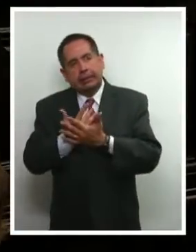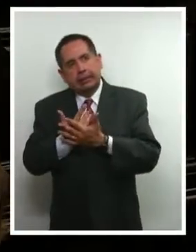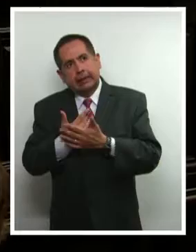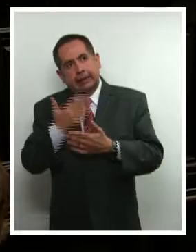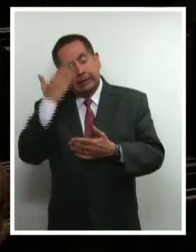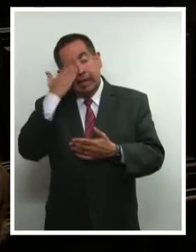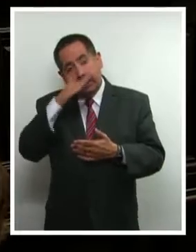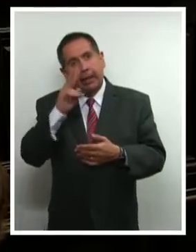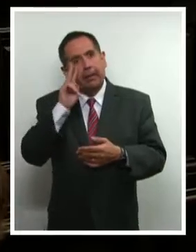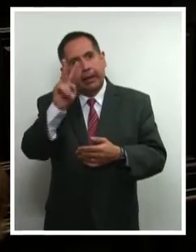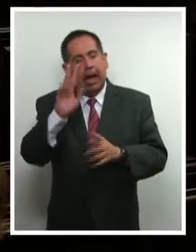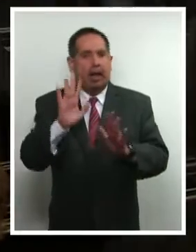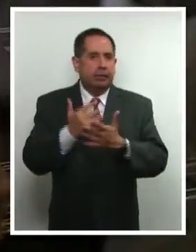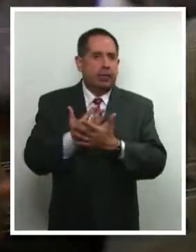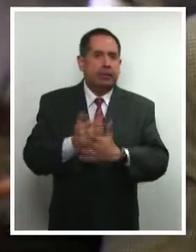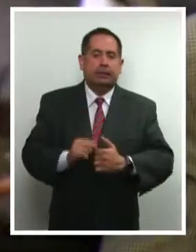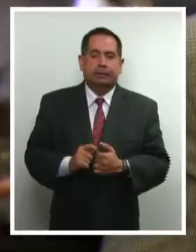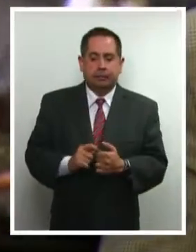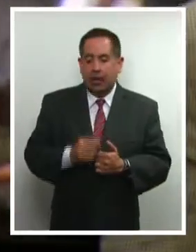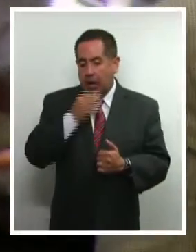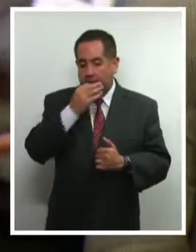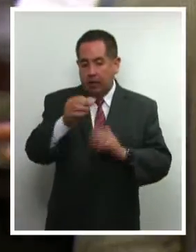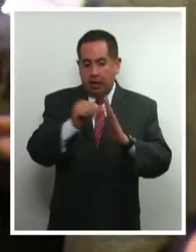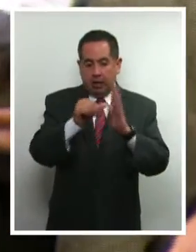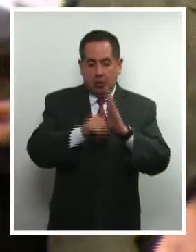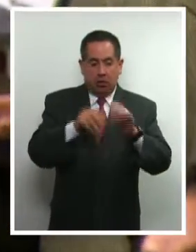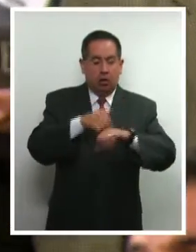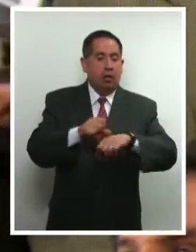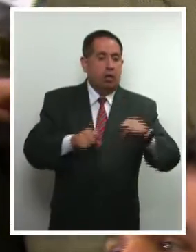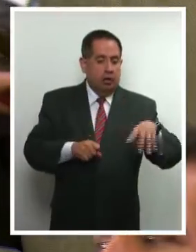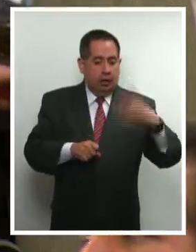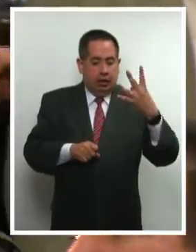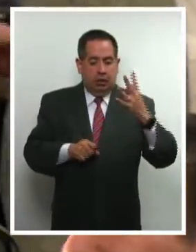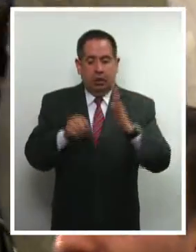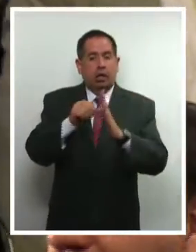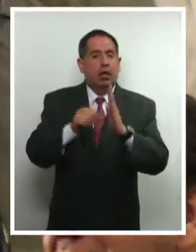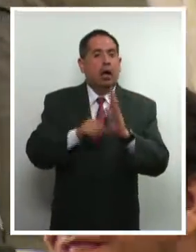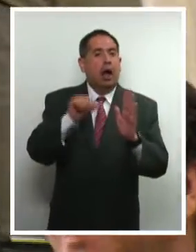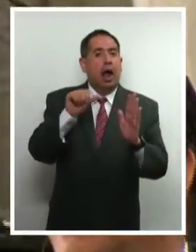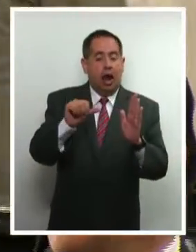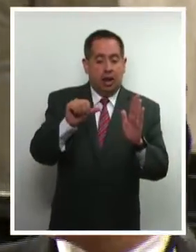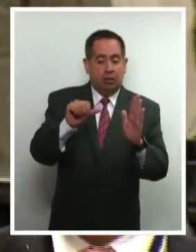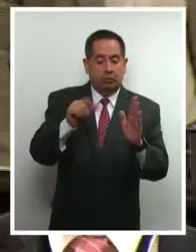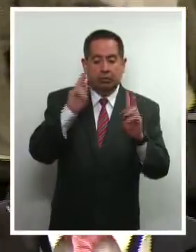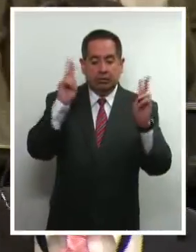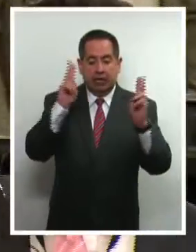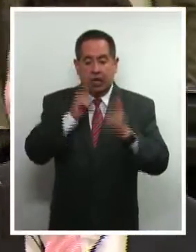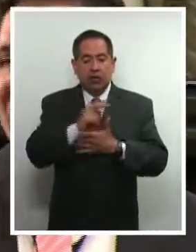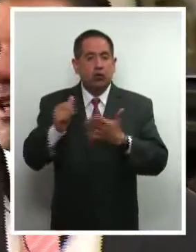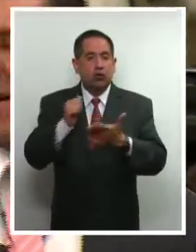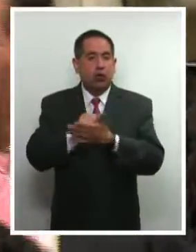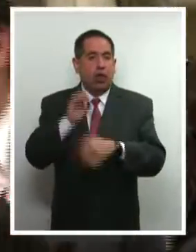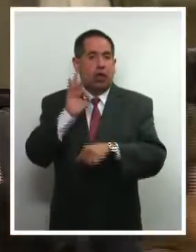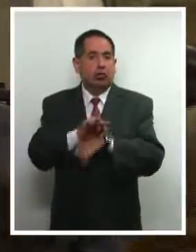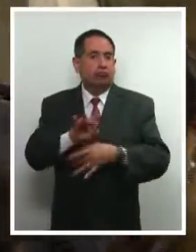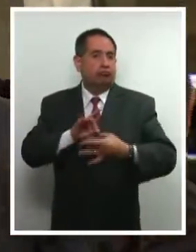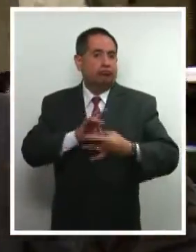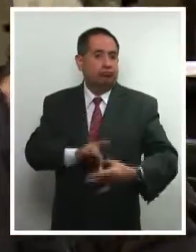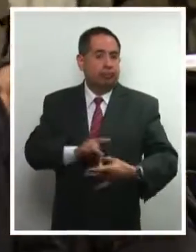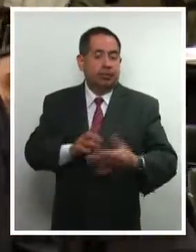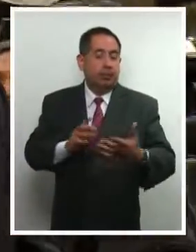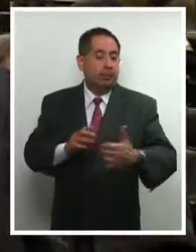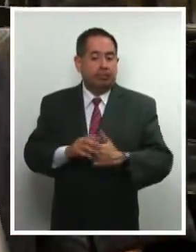déjeme platicarle que en este artículo 14, en este apartado A, habla sobre ciudad solidaria. Señala